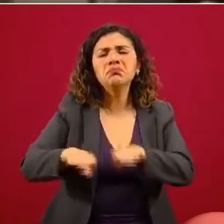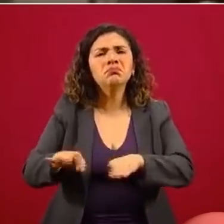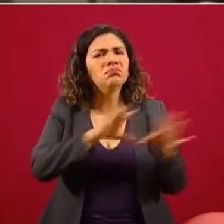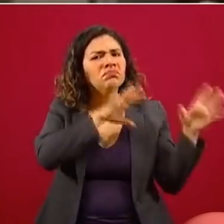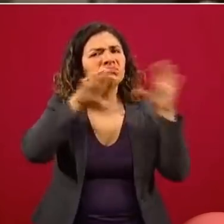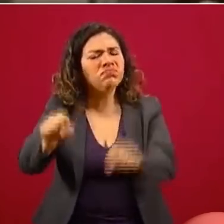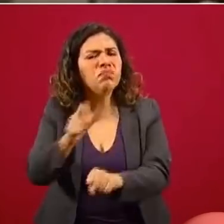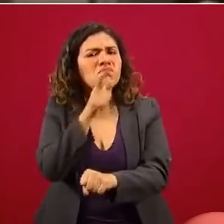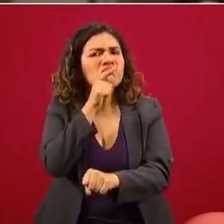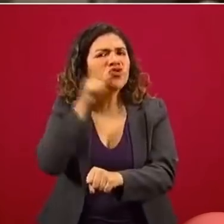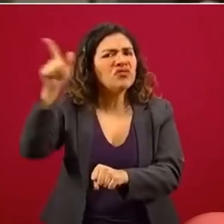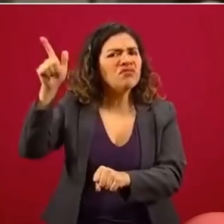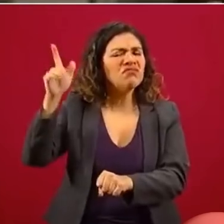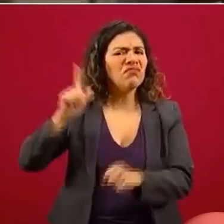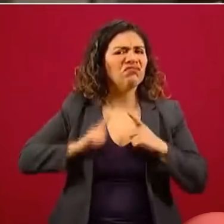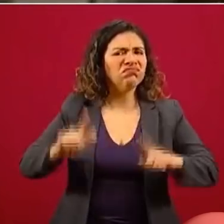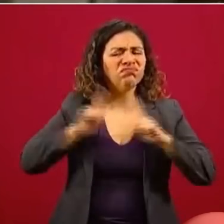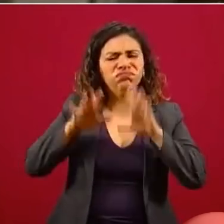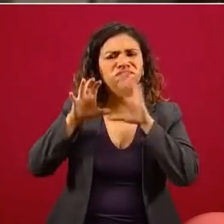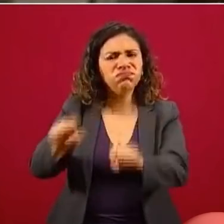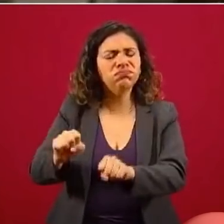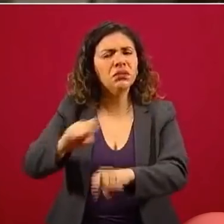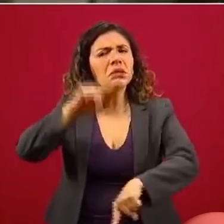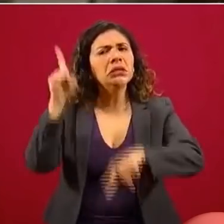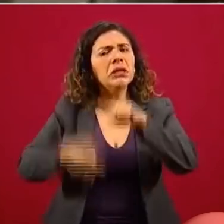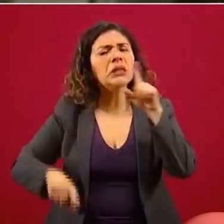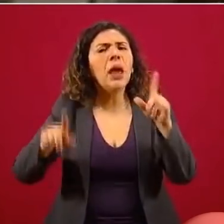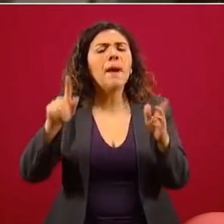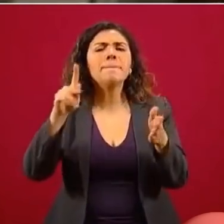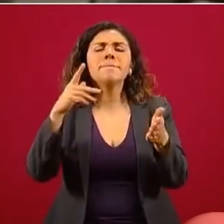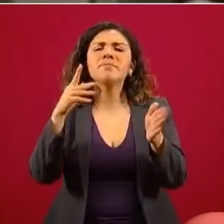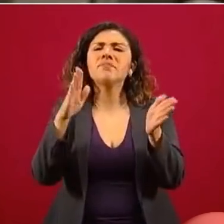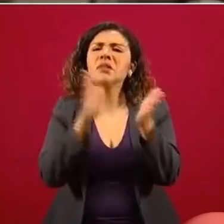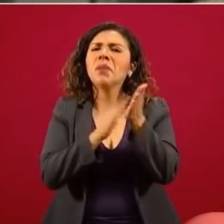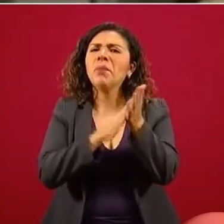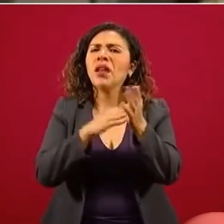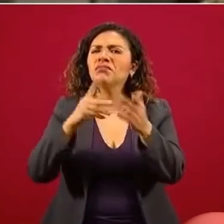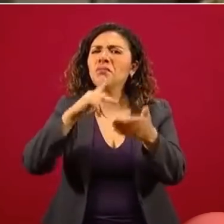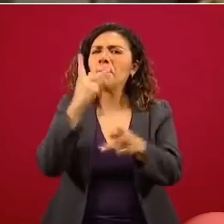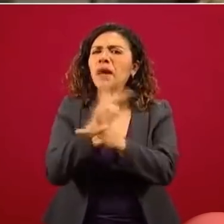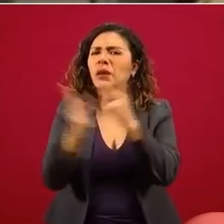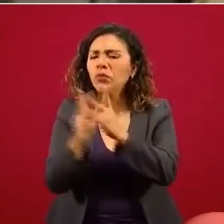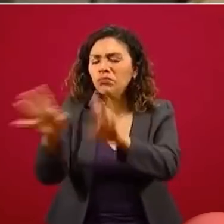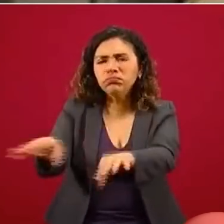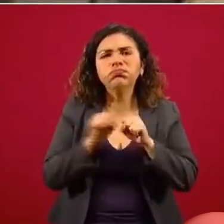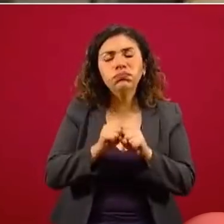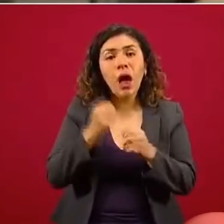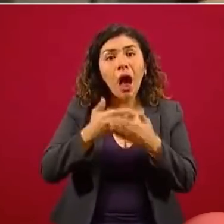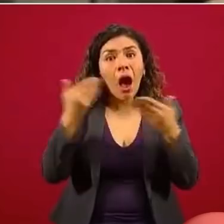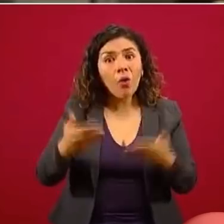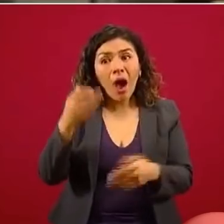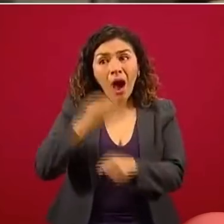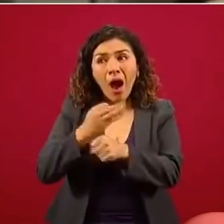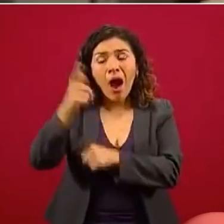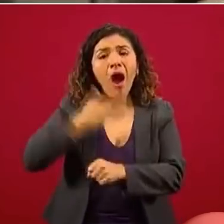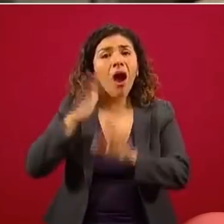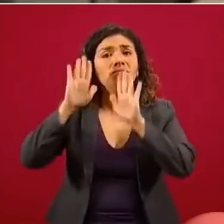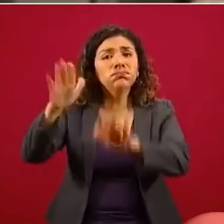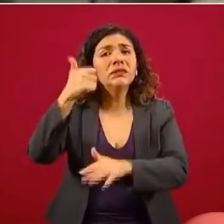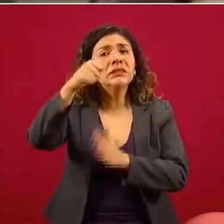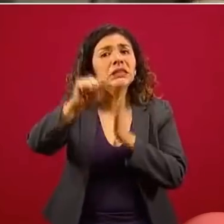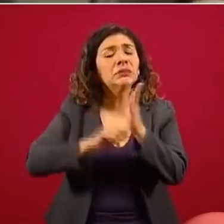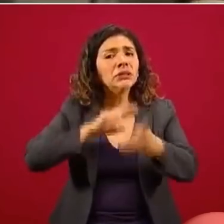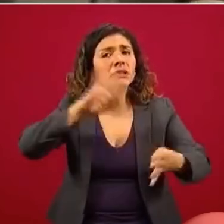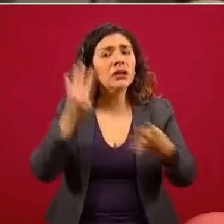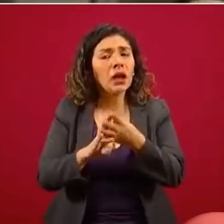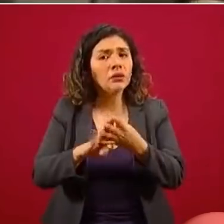capturaron agentes federales del ICE, quienes le quitaron su pasaporte. Ahora lleva 6 meses en la cárcel y